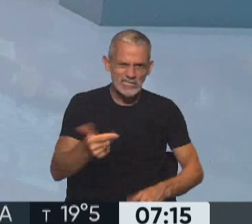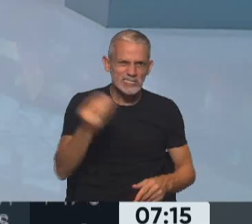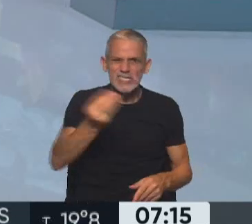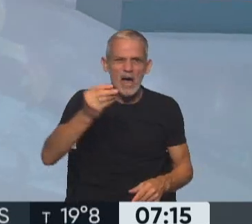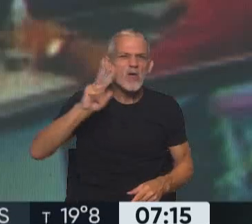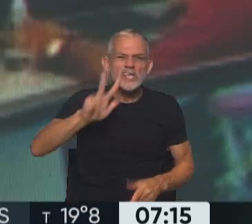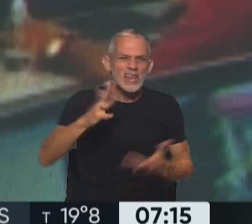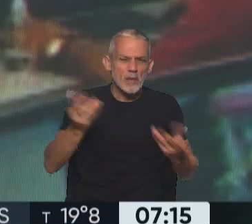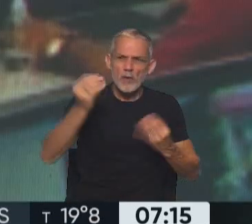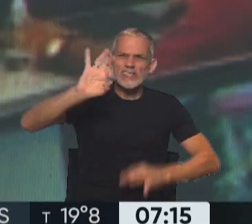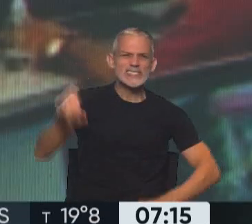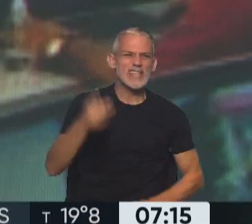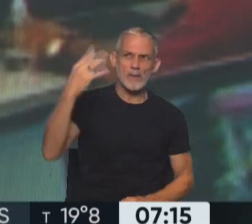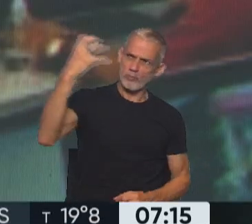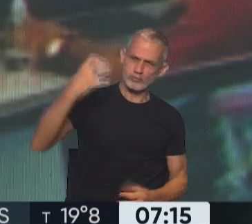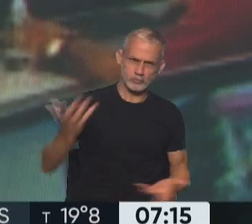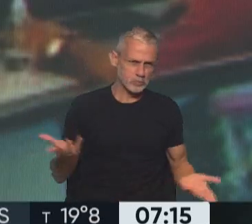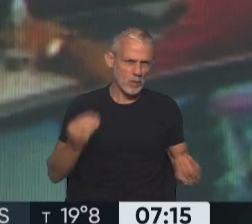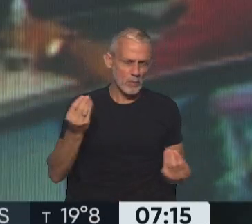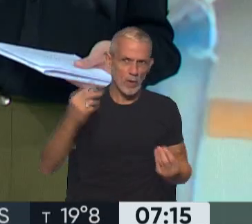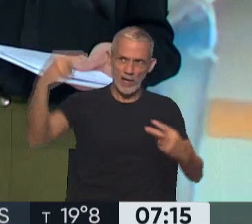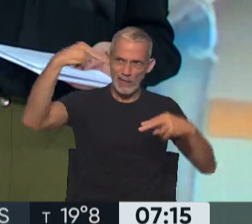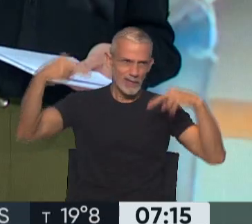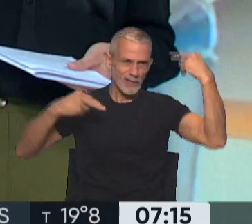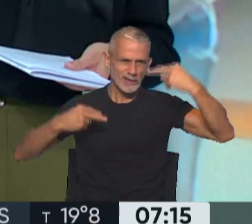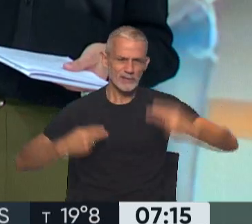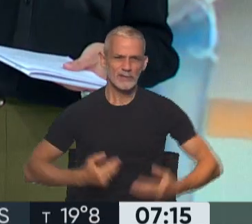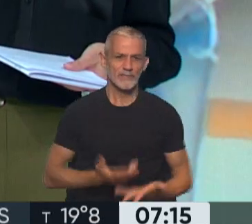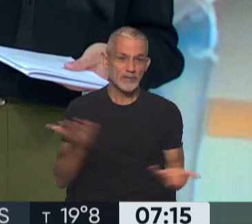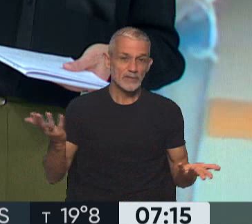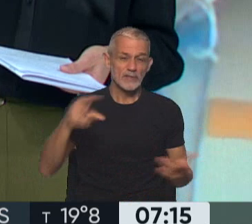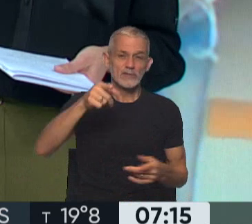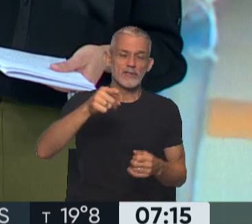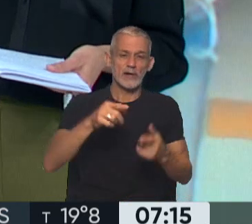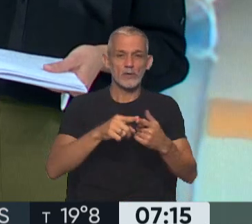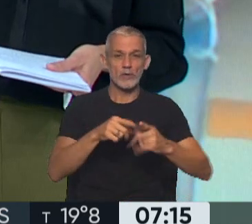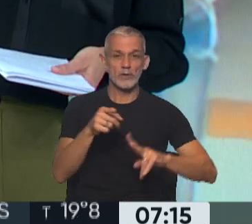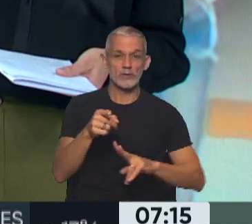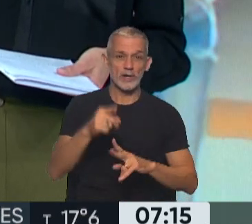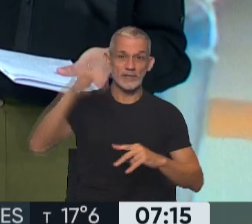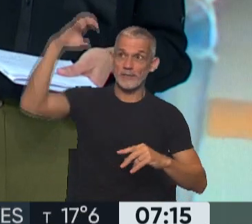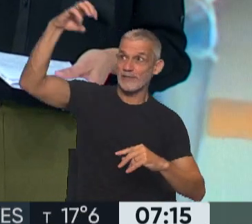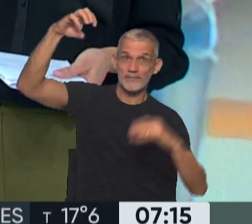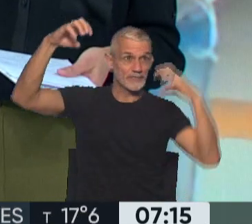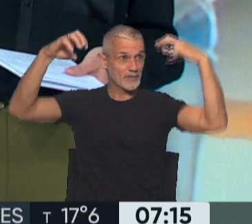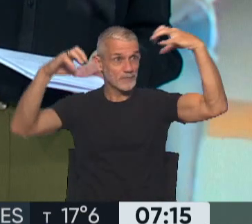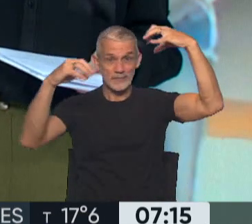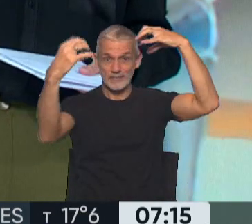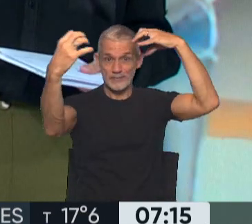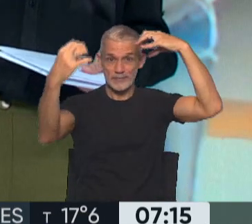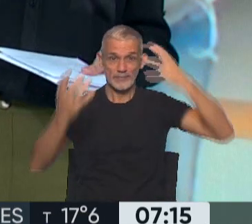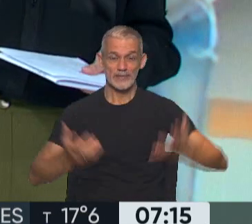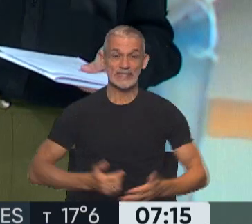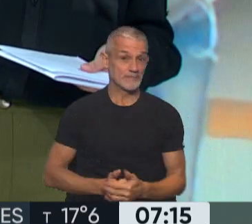tarde. ¿Por qué razón tienen que meterse en mi vida? Porque Bueno, son no hay- esas mismas camaritas que vos decís, son las cámaras que Tal están cual. en las esquinas, que uno ve que, por ejemplo, cuando hay un